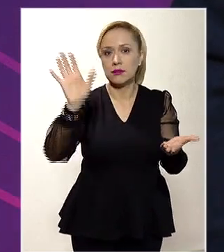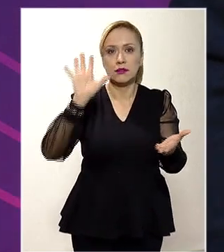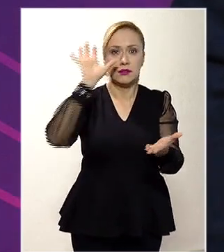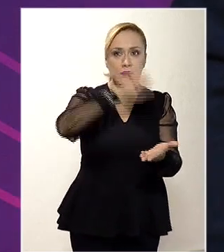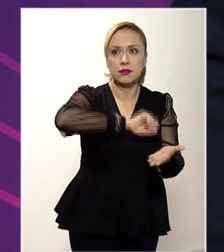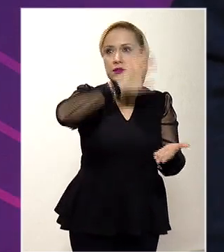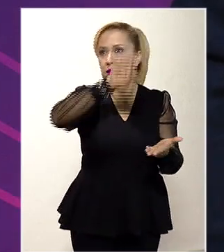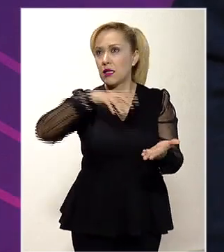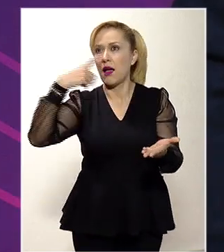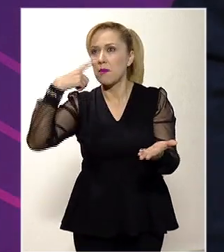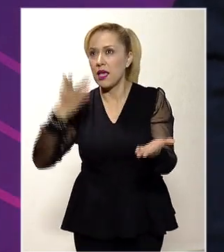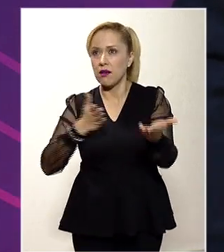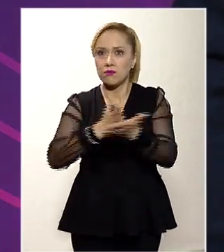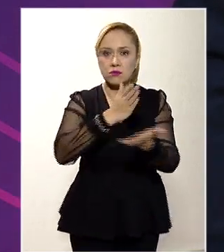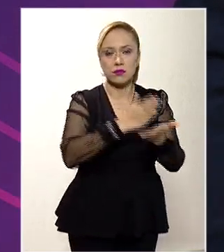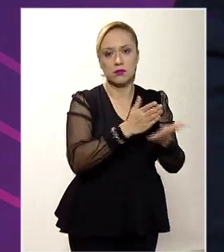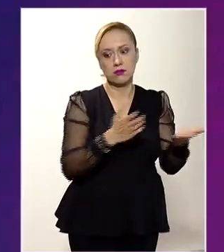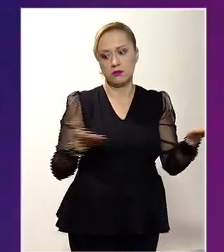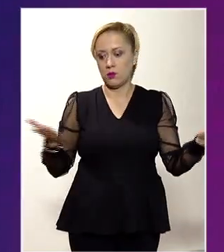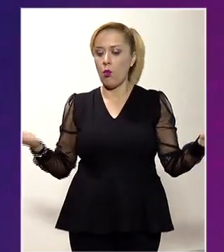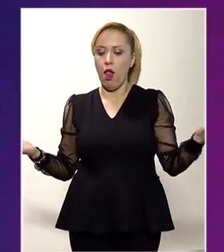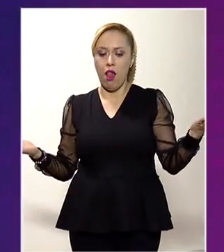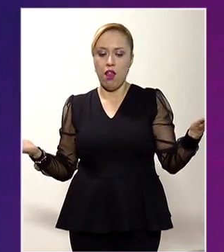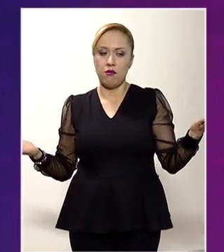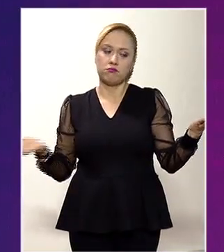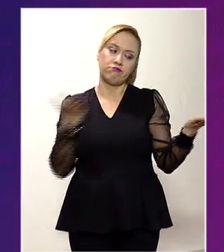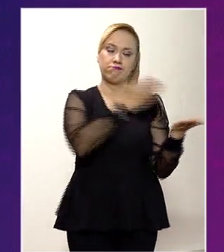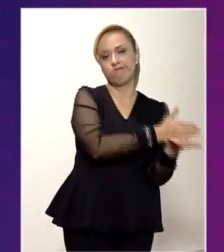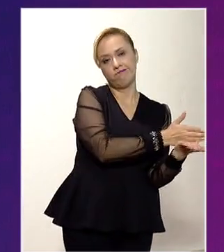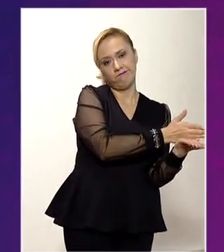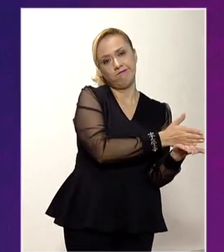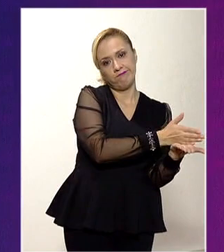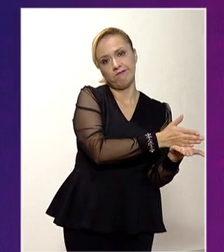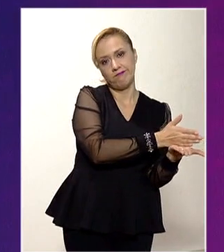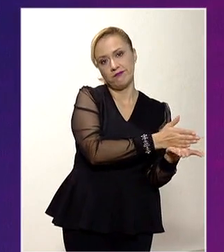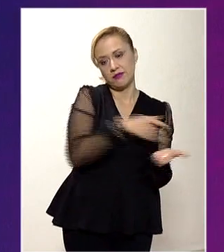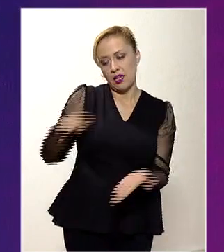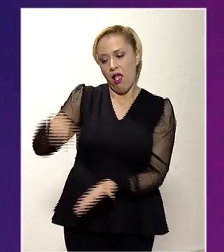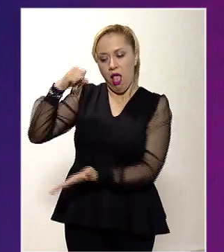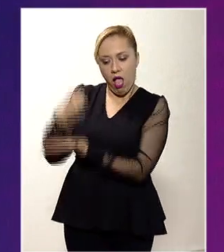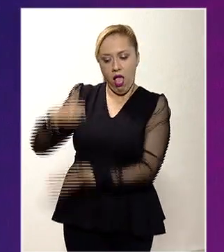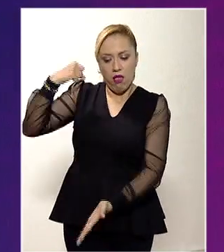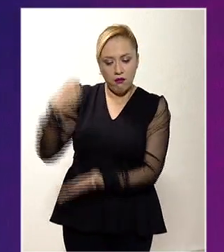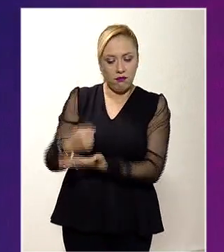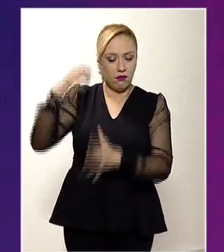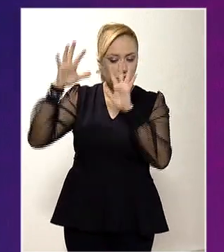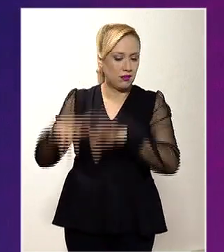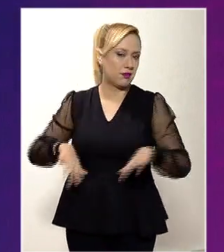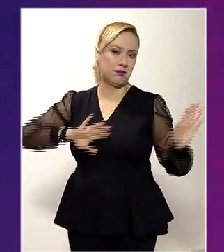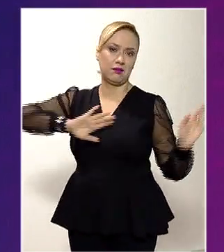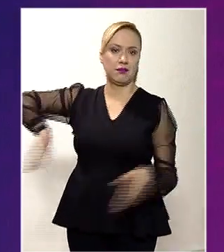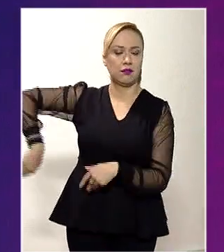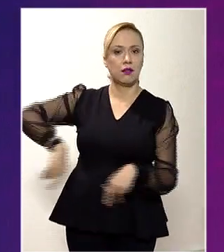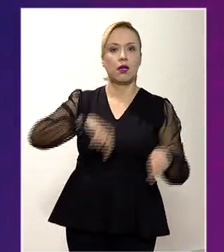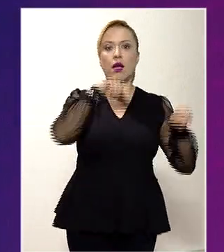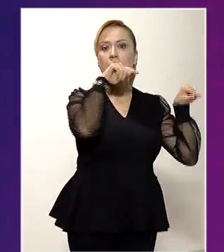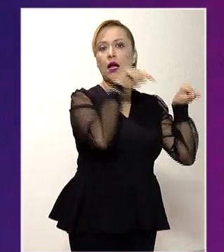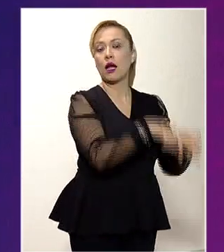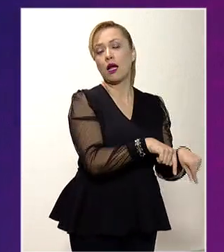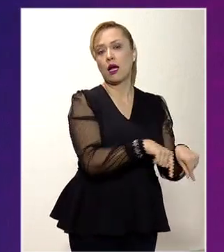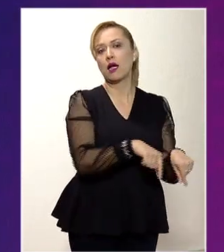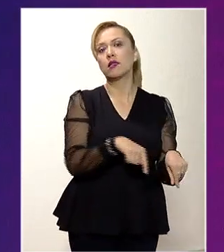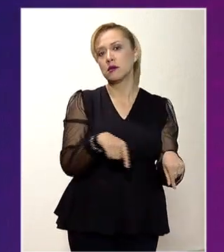del oficio, ¿no? Pues tomamos esta vía. ¿Cómo vamos? O sea, si eso se ha logrado,